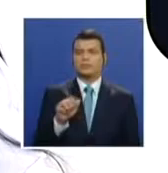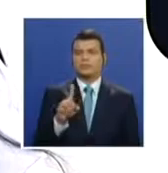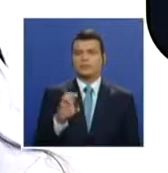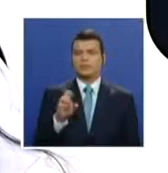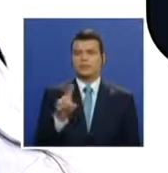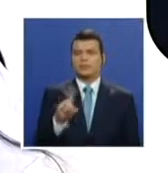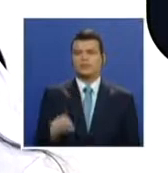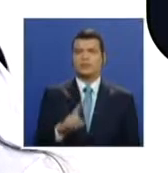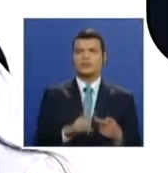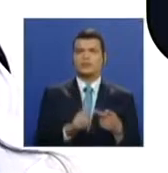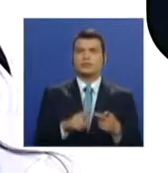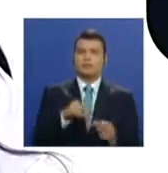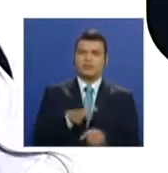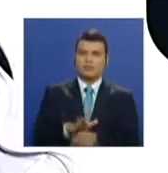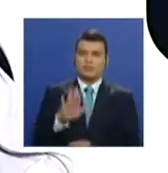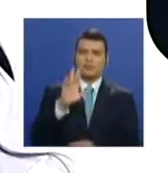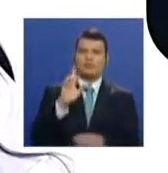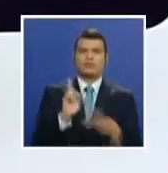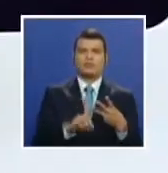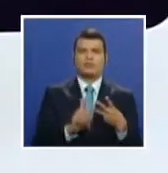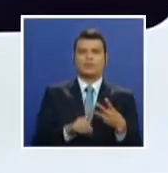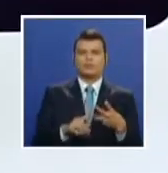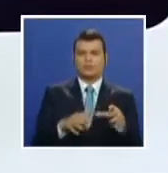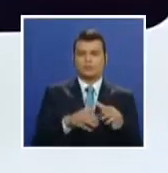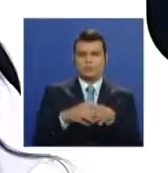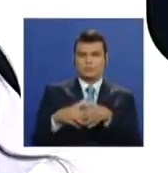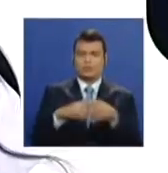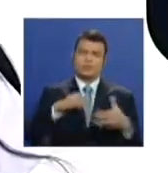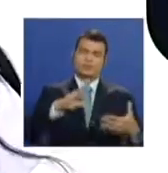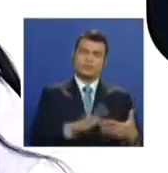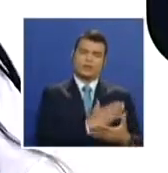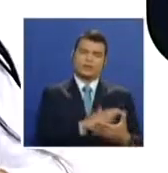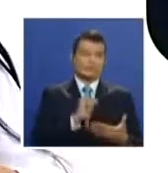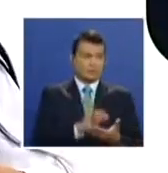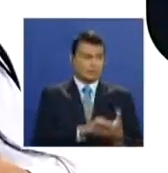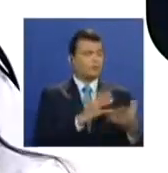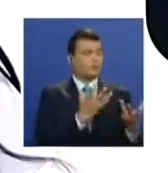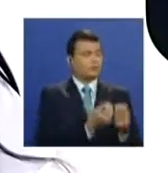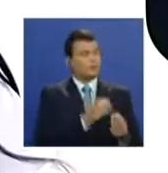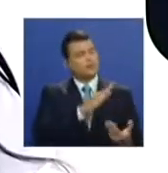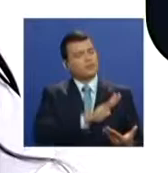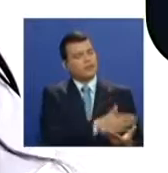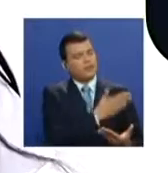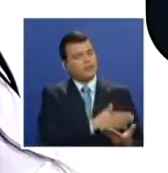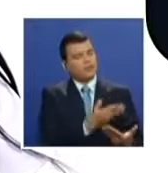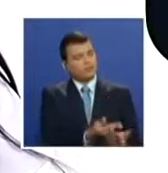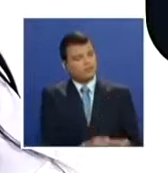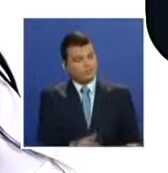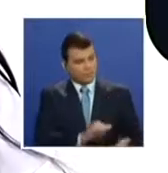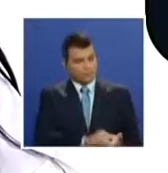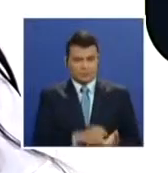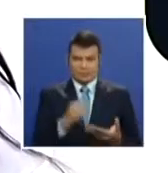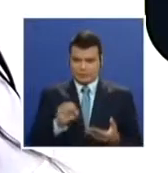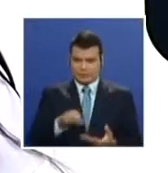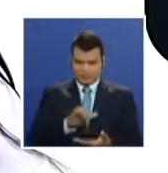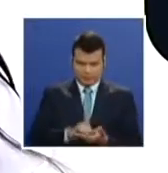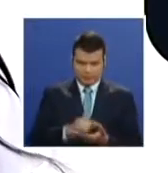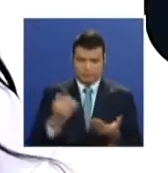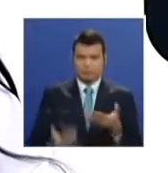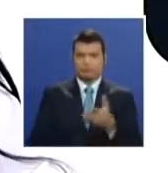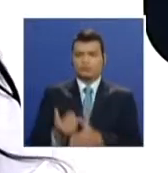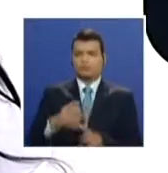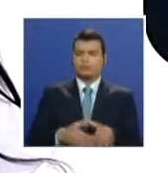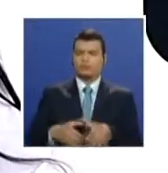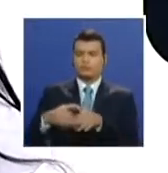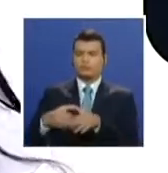de bellas artes son bandas sinfónicas son bandas sinfónicas en esta oportunidad tenemos una nueva modalidad que la